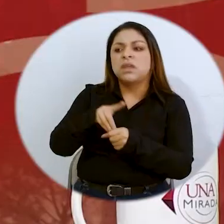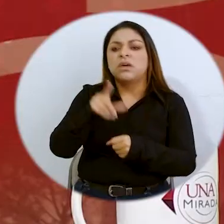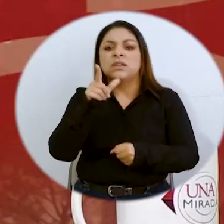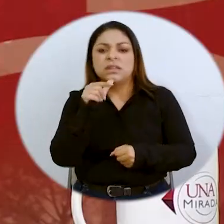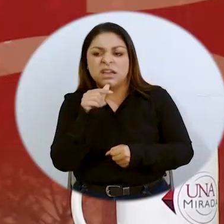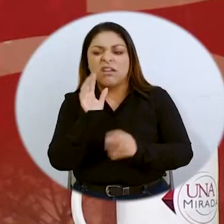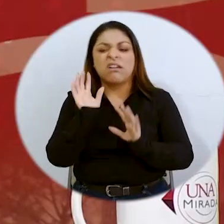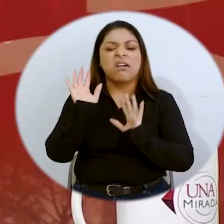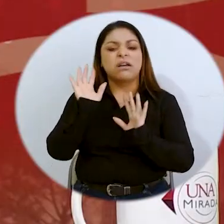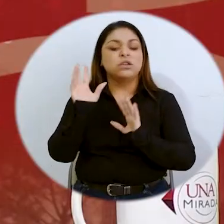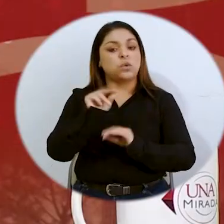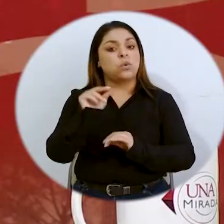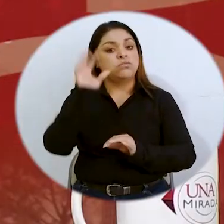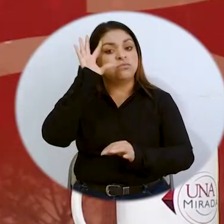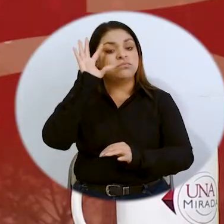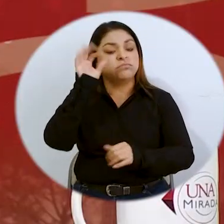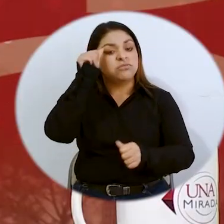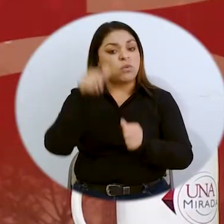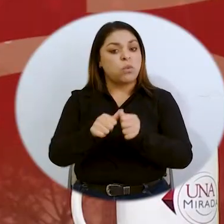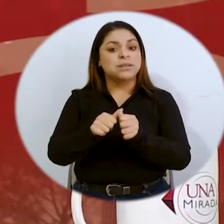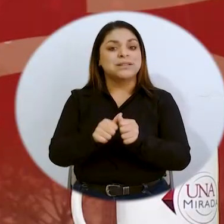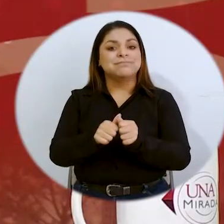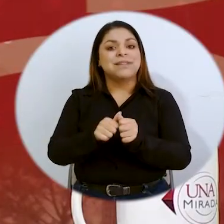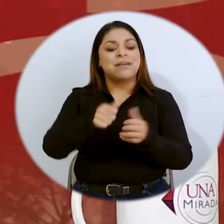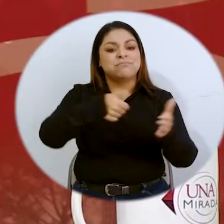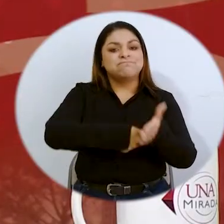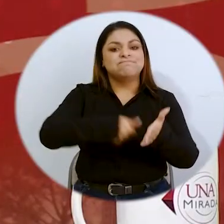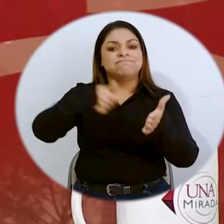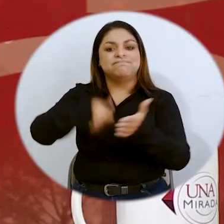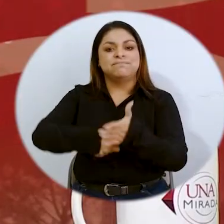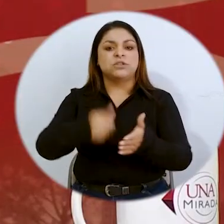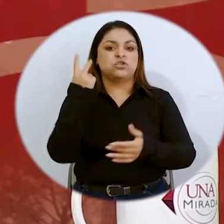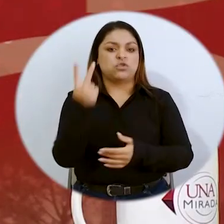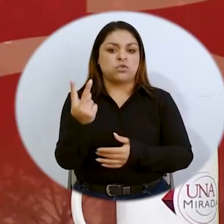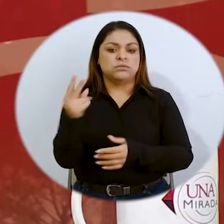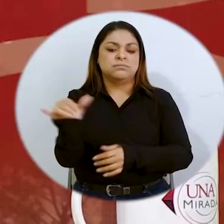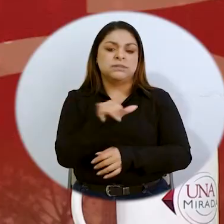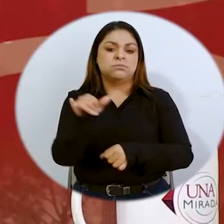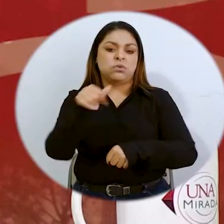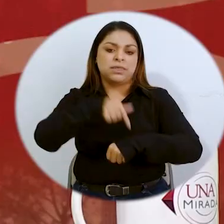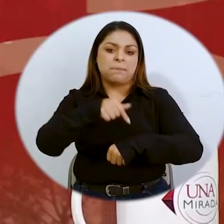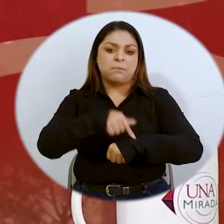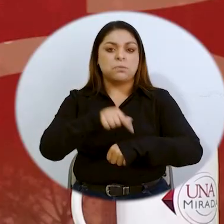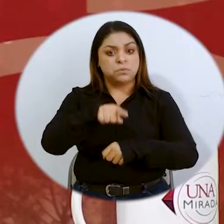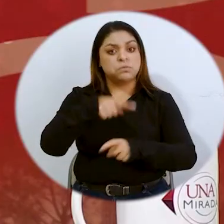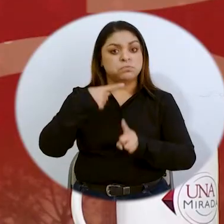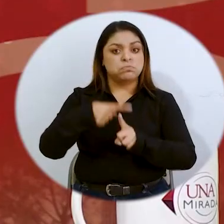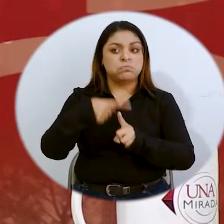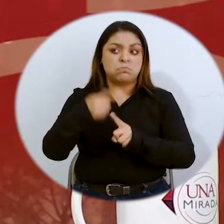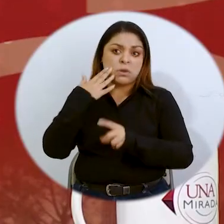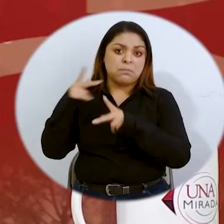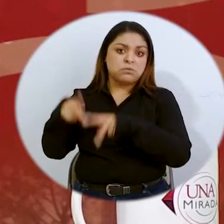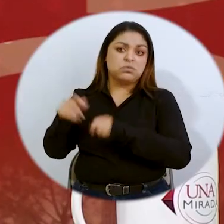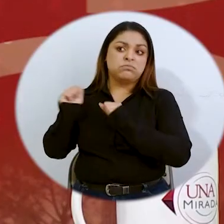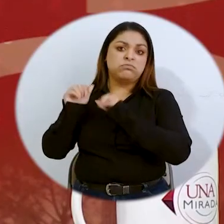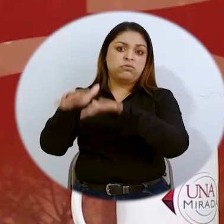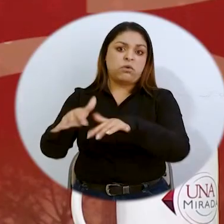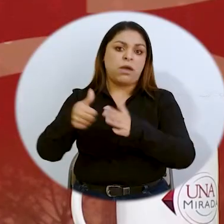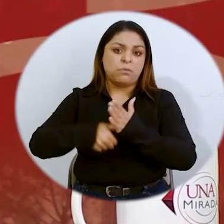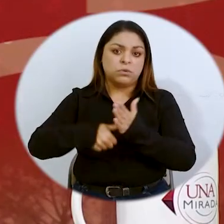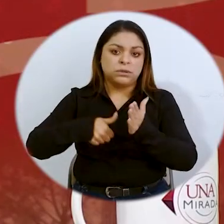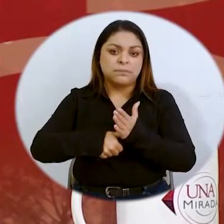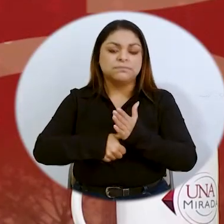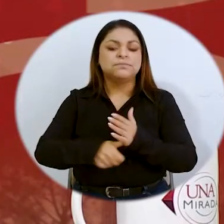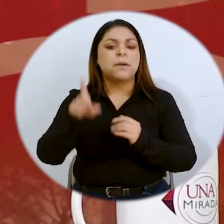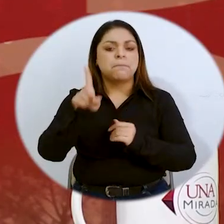pero recordamos que son dos elecciones al mismo tiempo y yo creo que eso es muy positivo en el sentido de que la población salió a votar. Sin